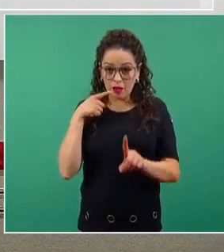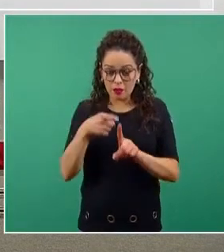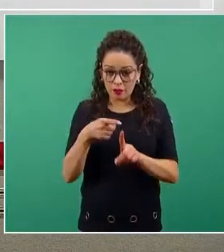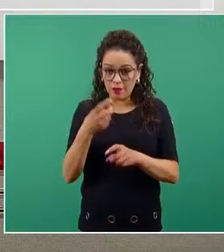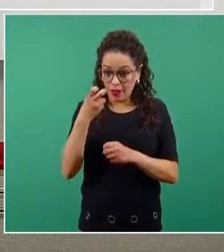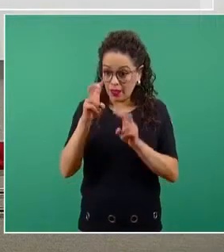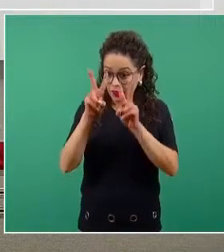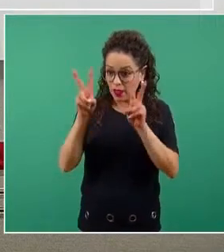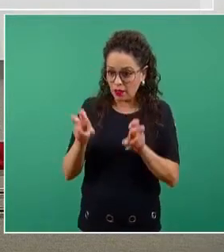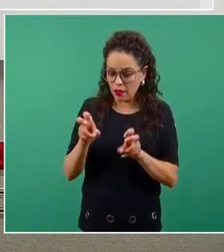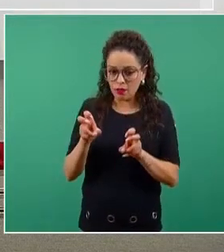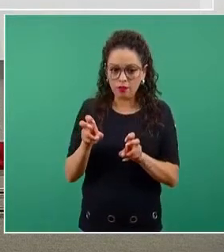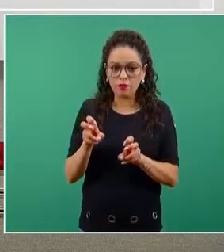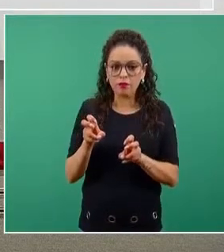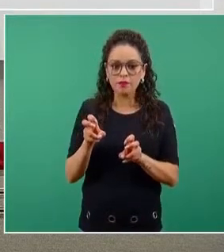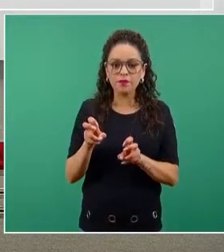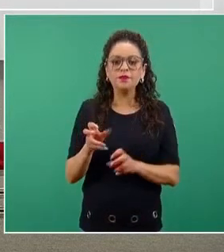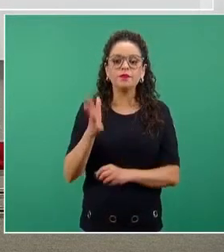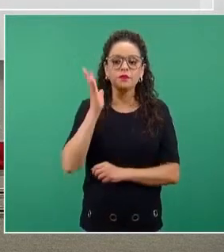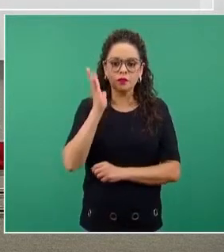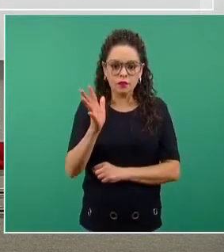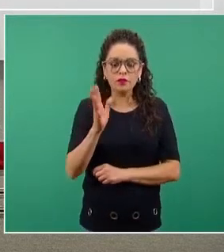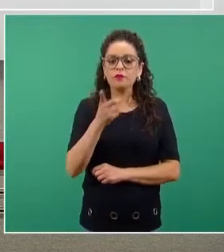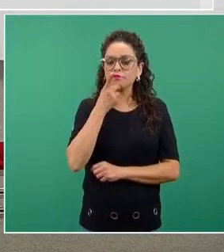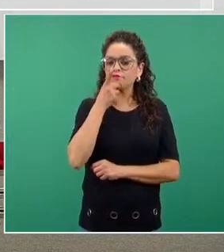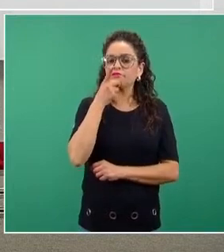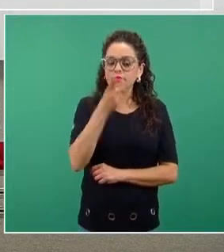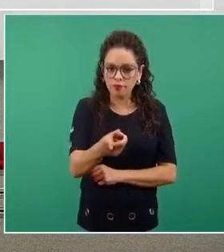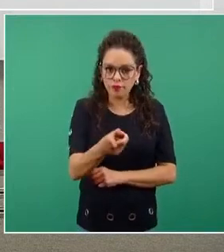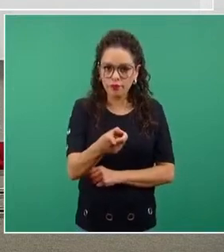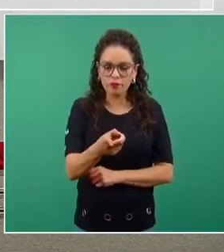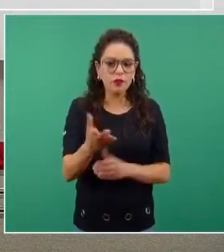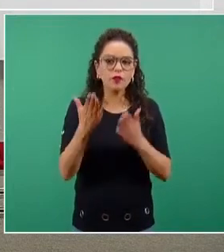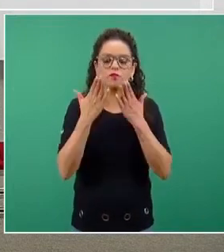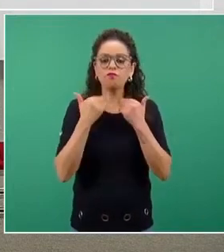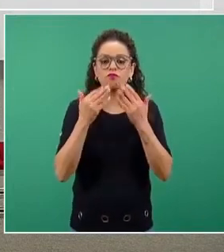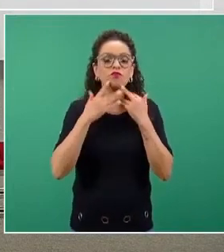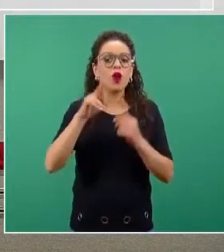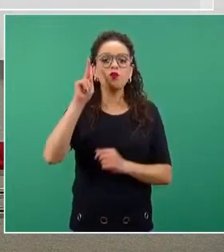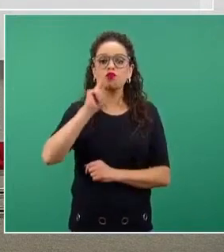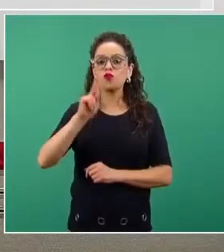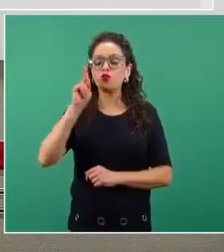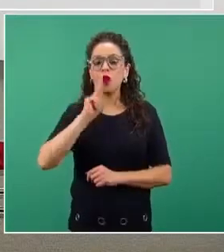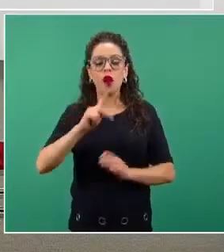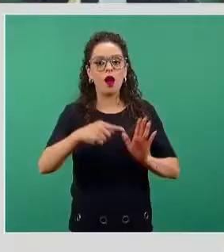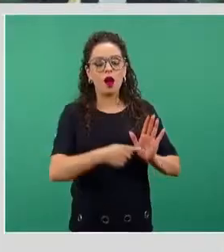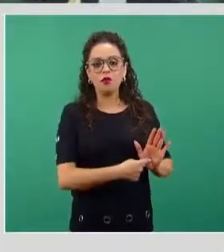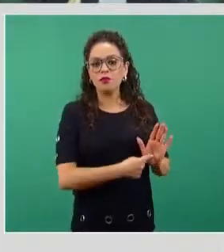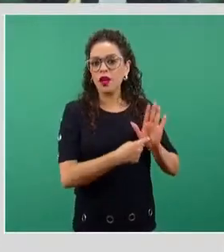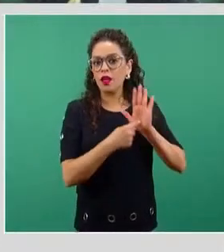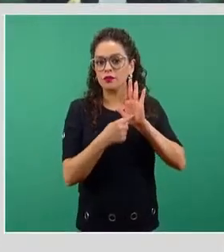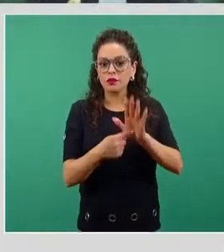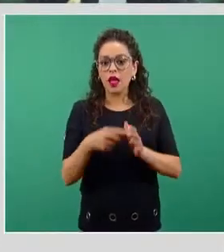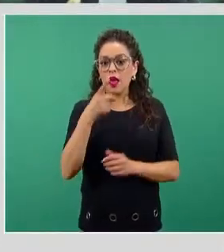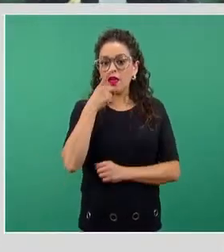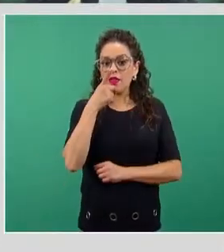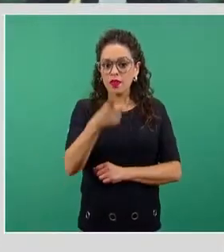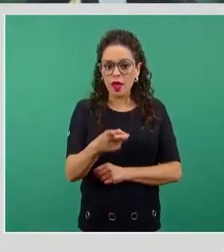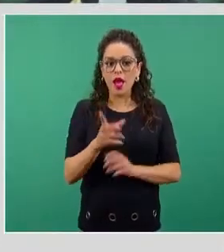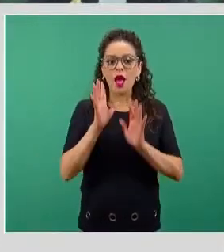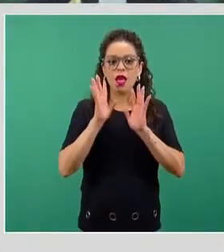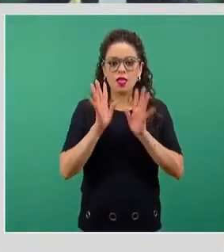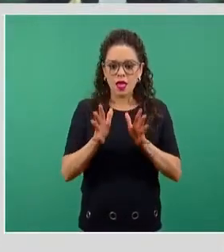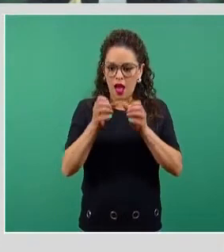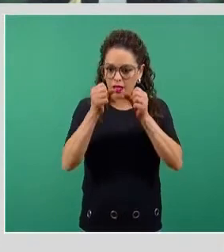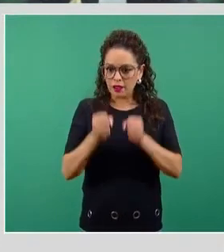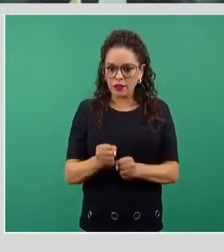la materia ya se pronunciaron y ya dijeron que no hay evidencia que en su momento identifique o detecte que una